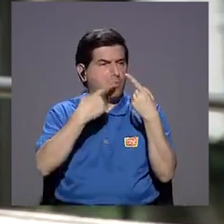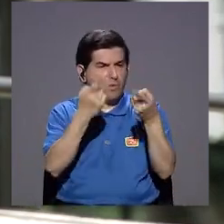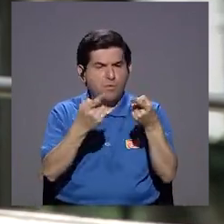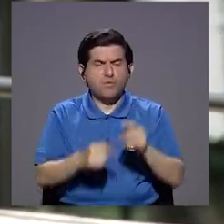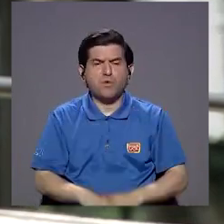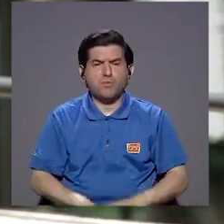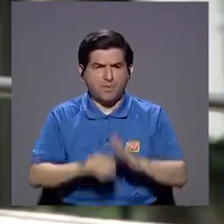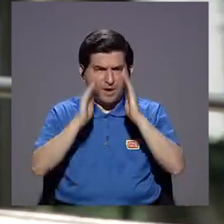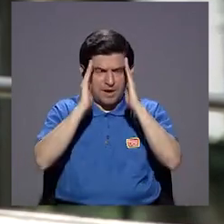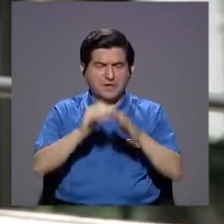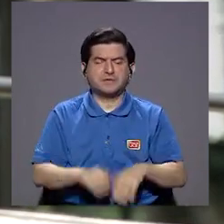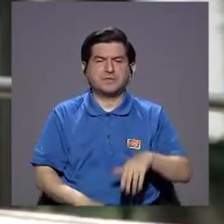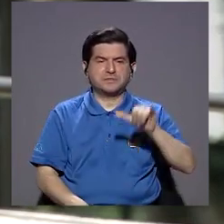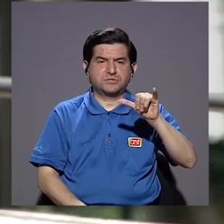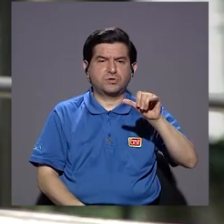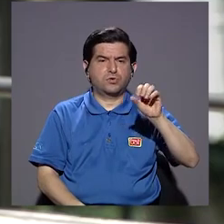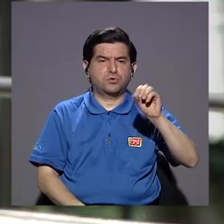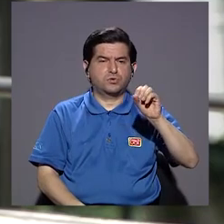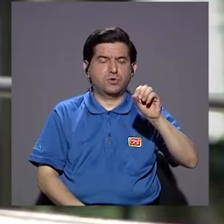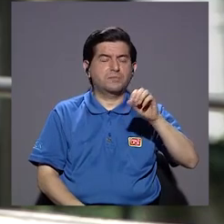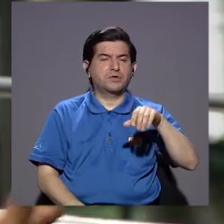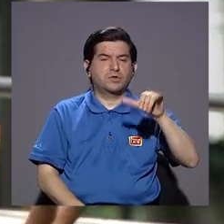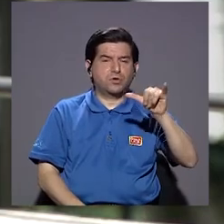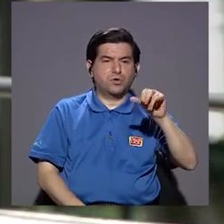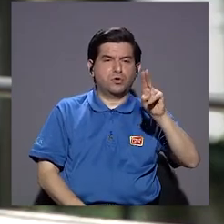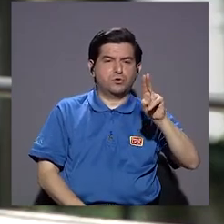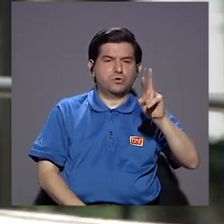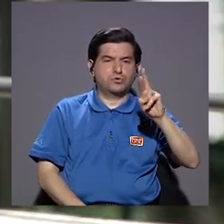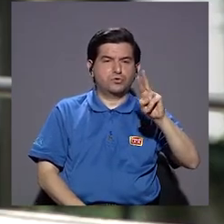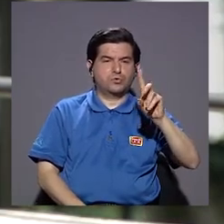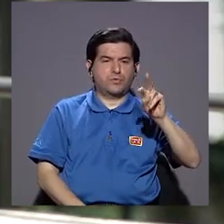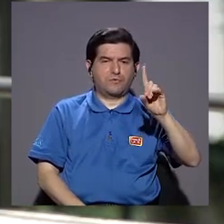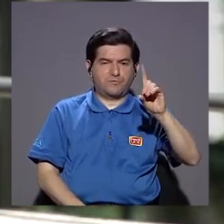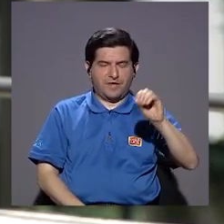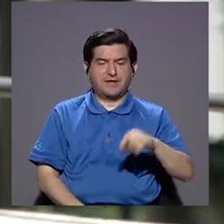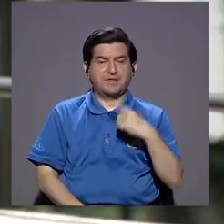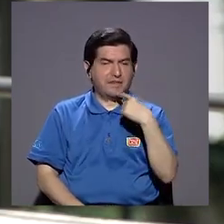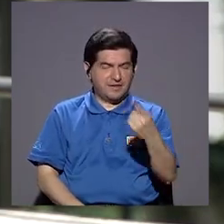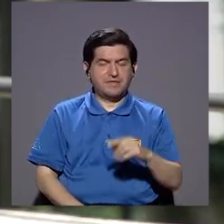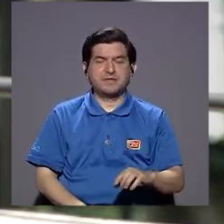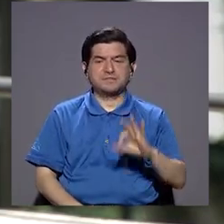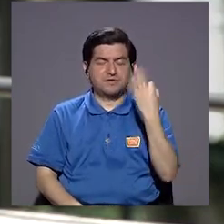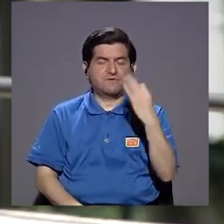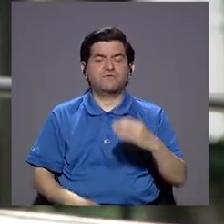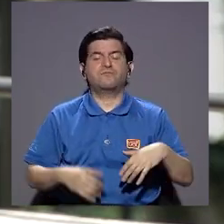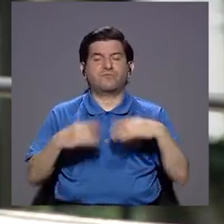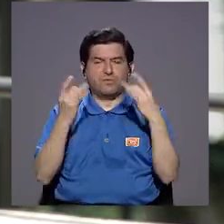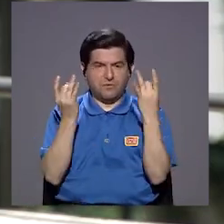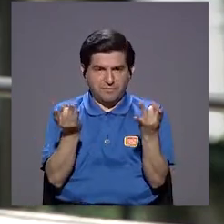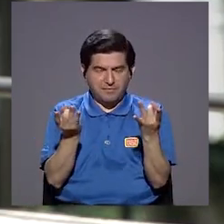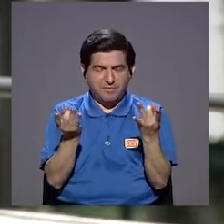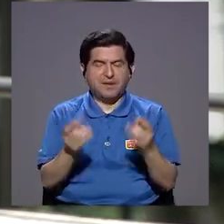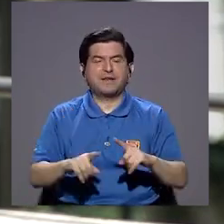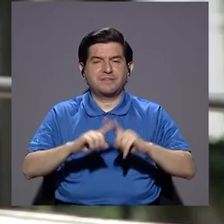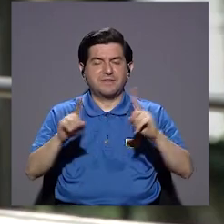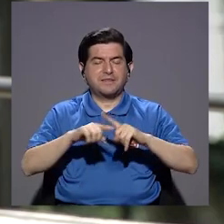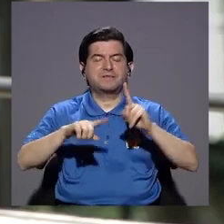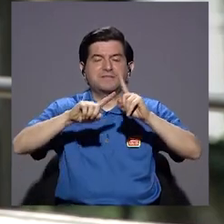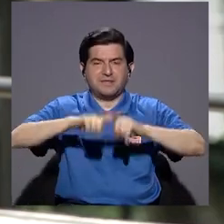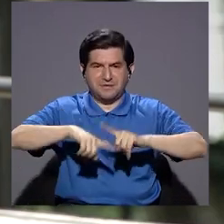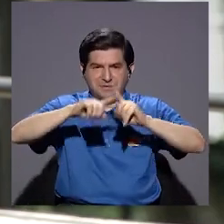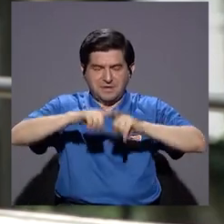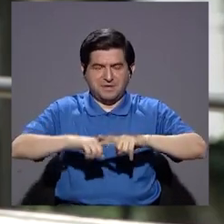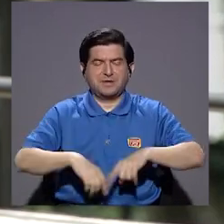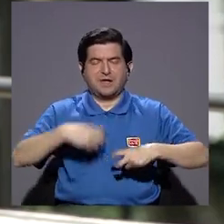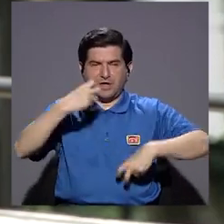va a una consulta ayurvédica o algo así, una de las cosas que les recomiendan son ciertas posturas de yoga, depende del problema físico que se